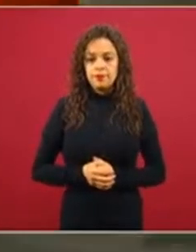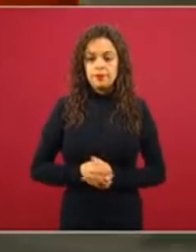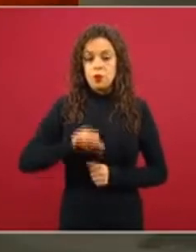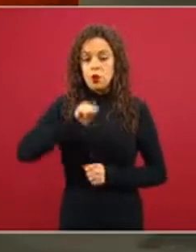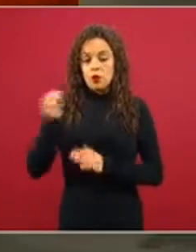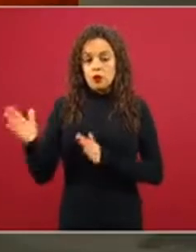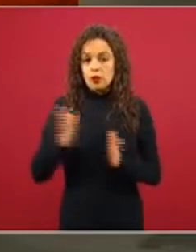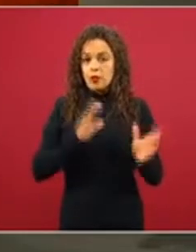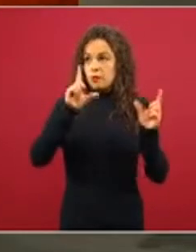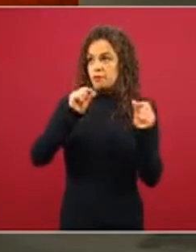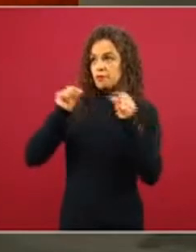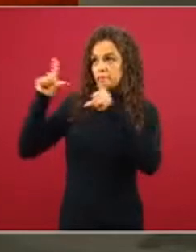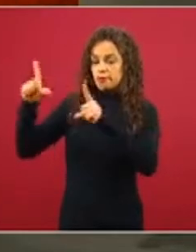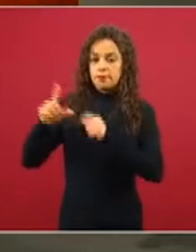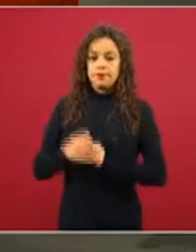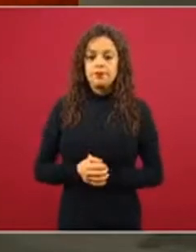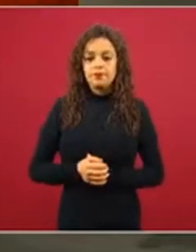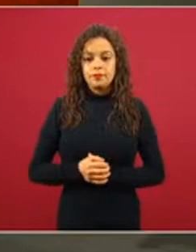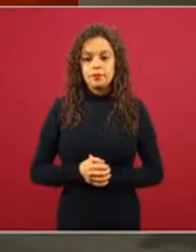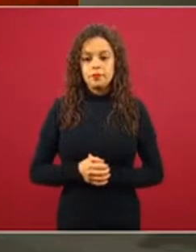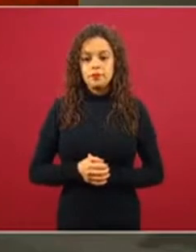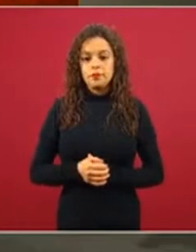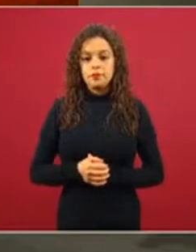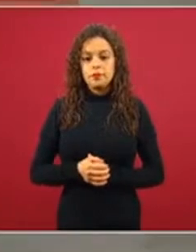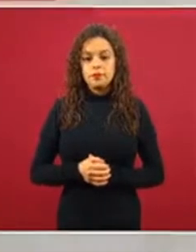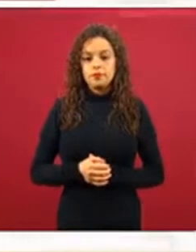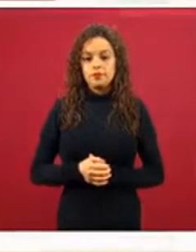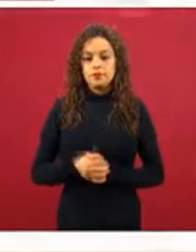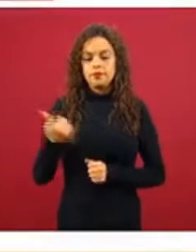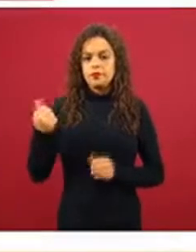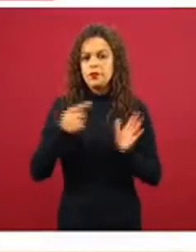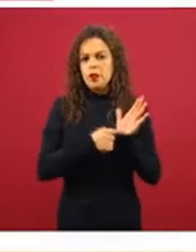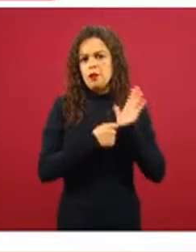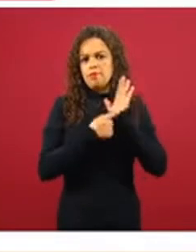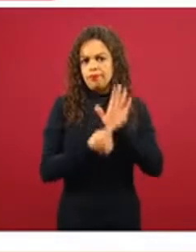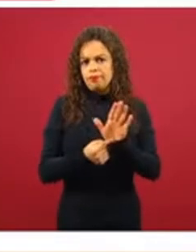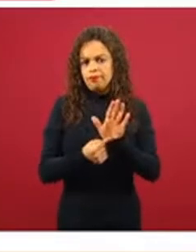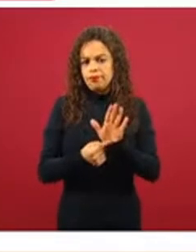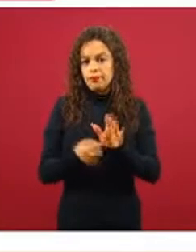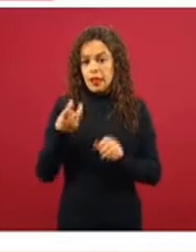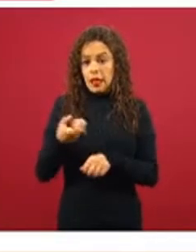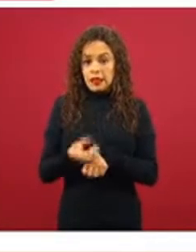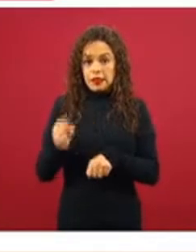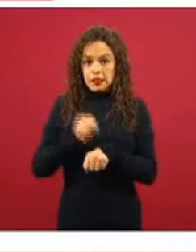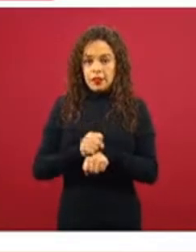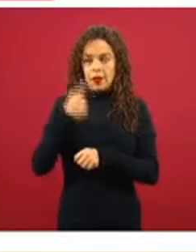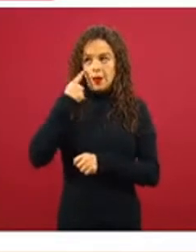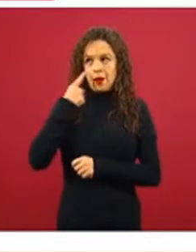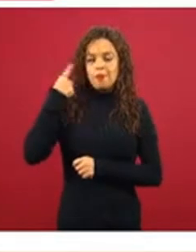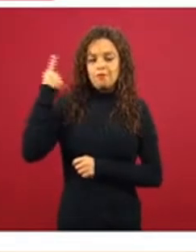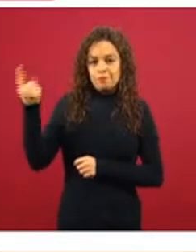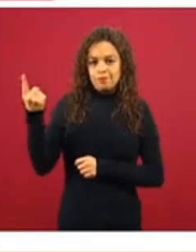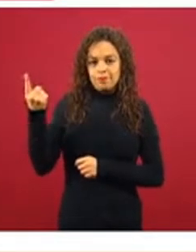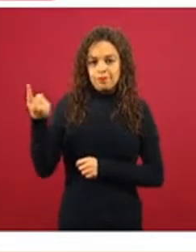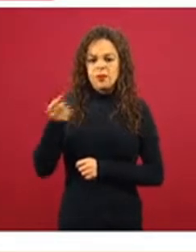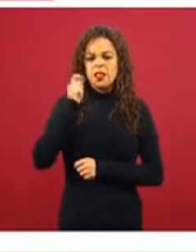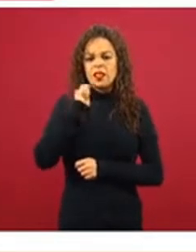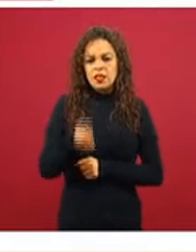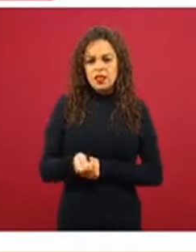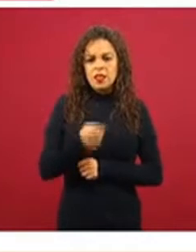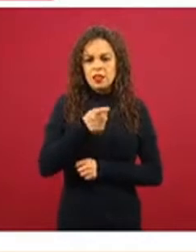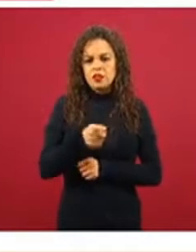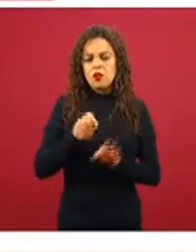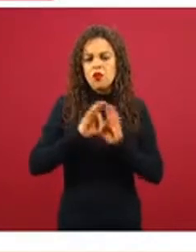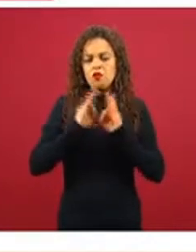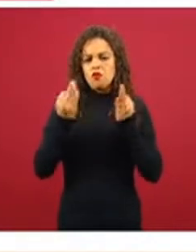solamente reforzar una presentación que se dio temprano esta semana en relación a cuáles son o cuál es el modelo de